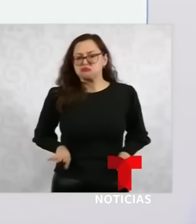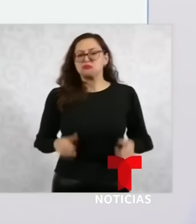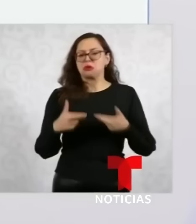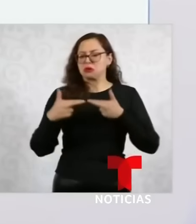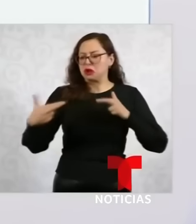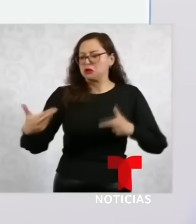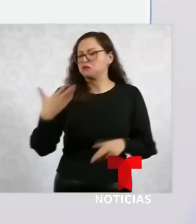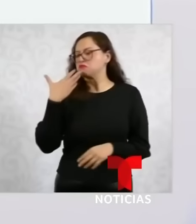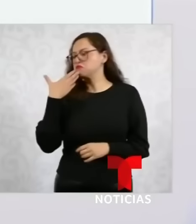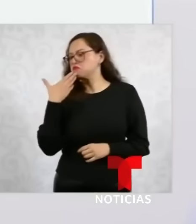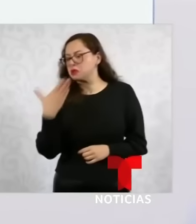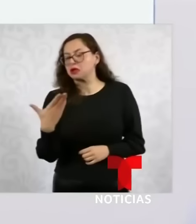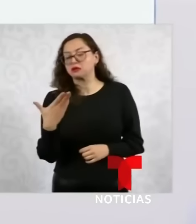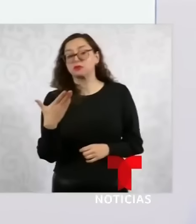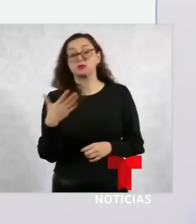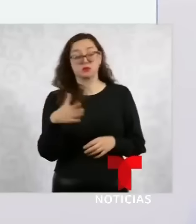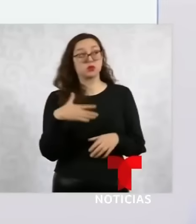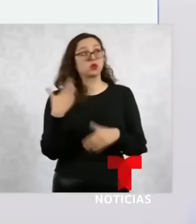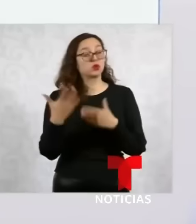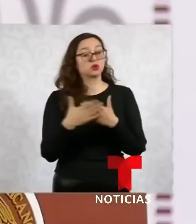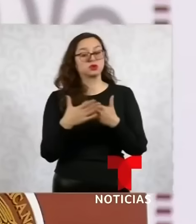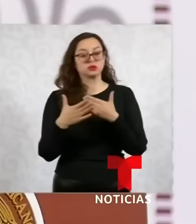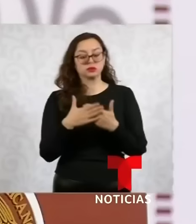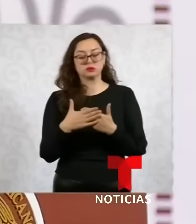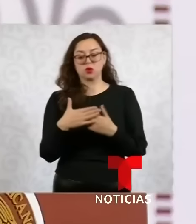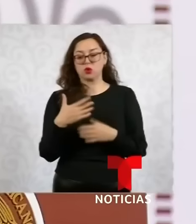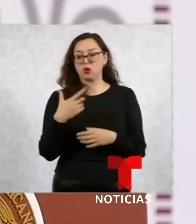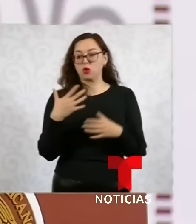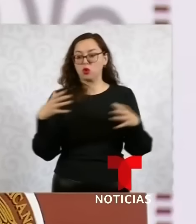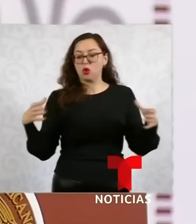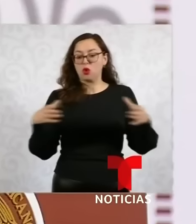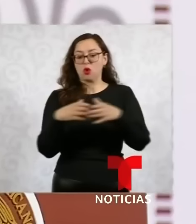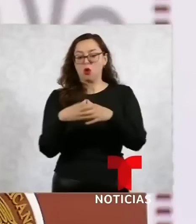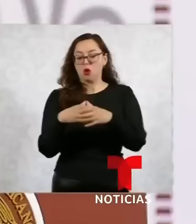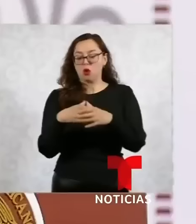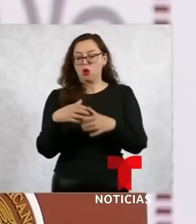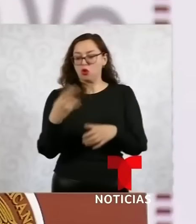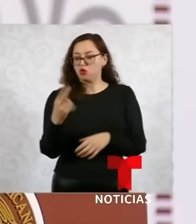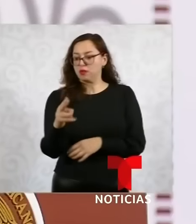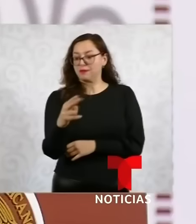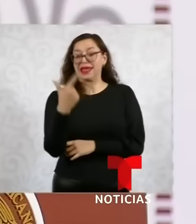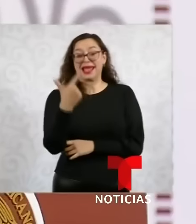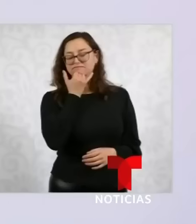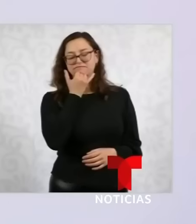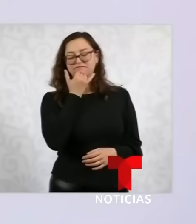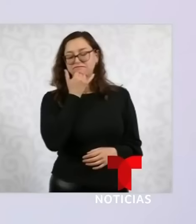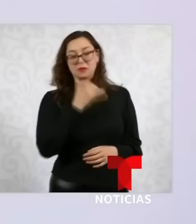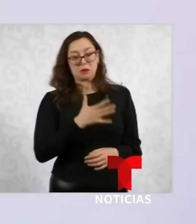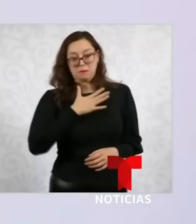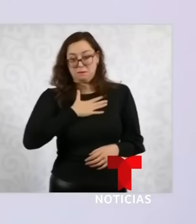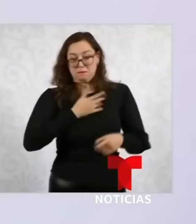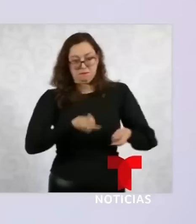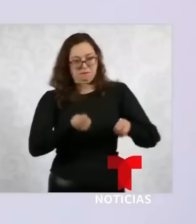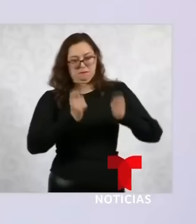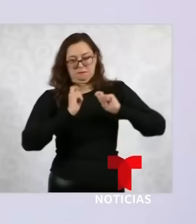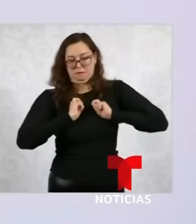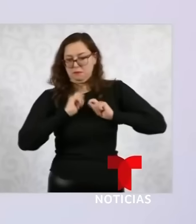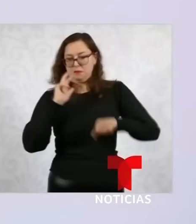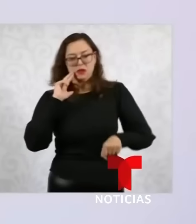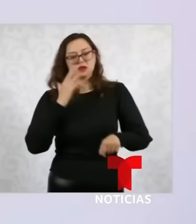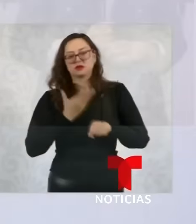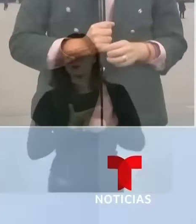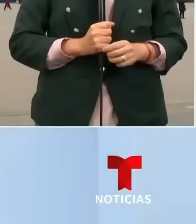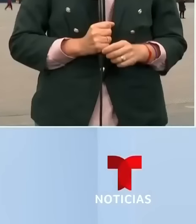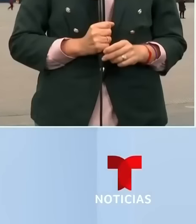es reunirse con la prensa, igual que hacía su antecesor Andrés Manuel López Obrador en las mañaneras. Así que vamos de inmediato con Isa Osorio, que ha seguido